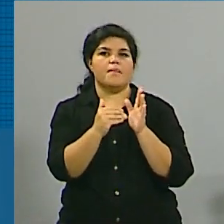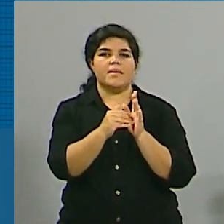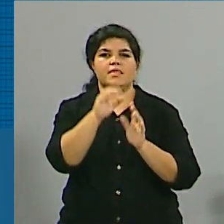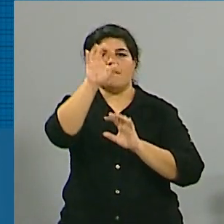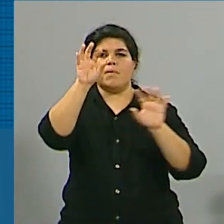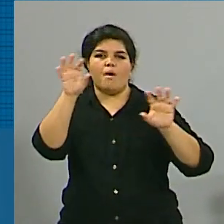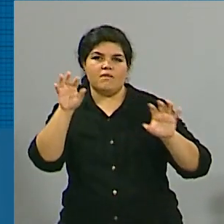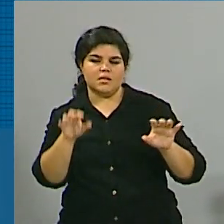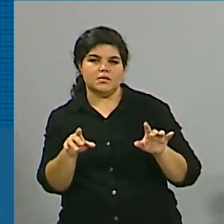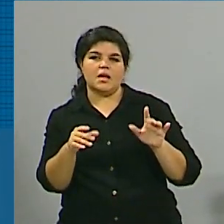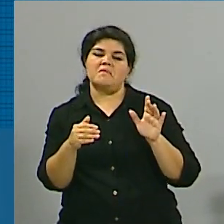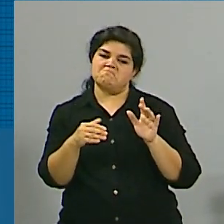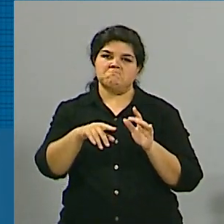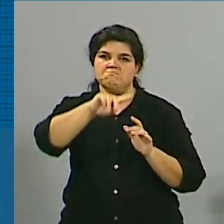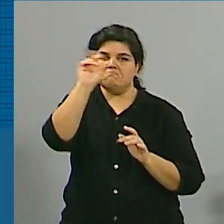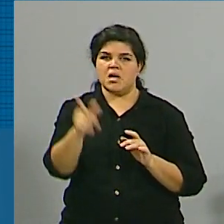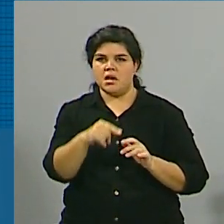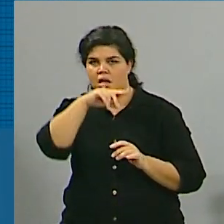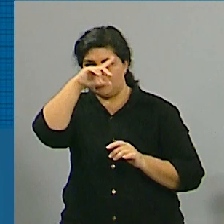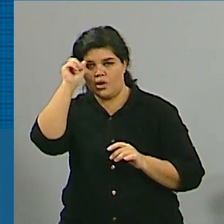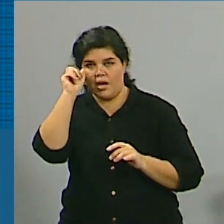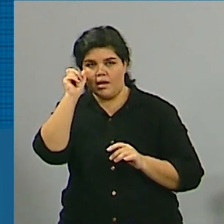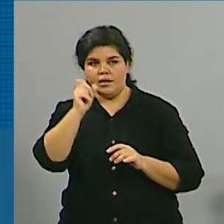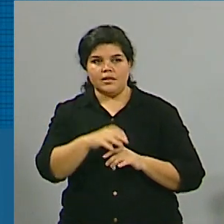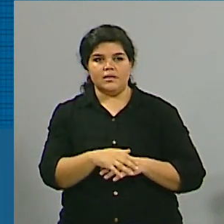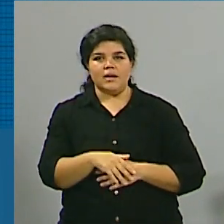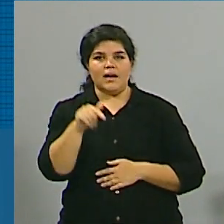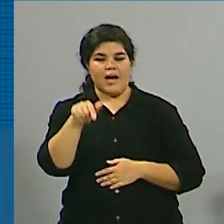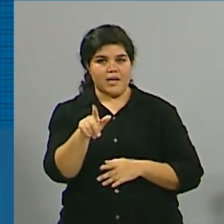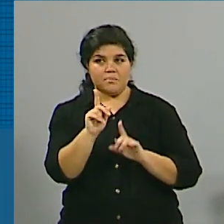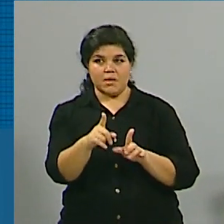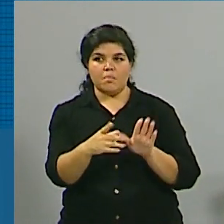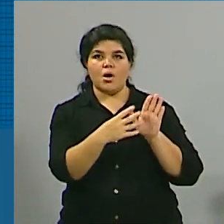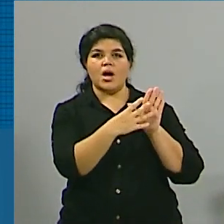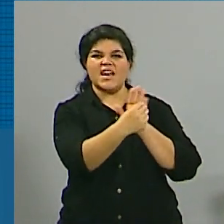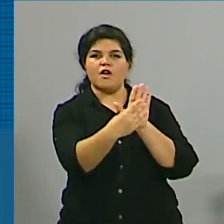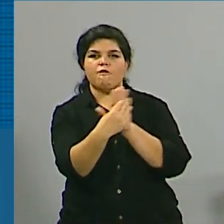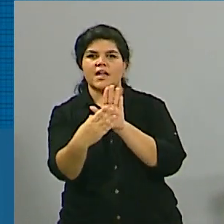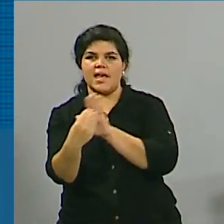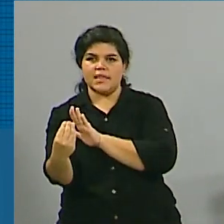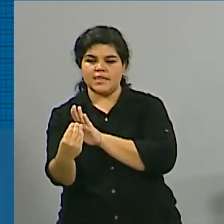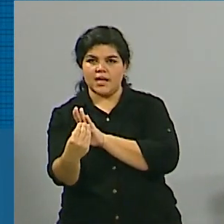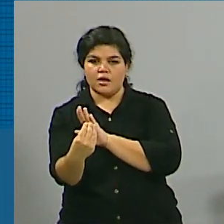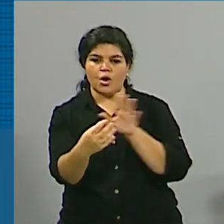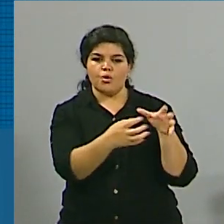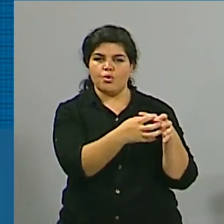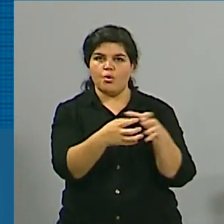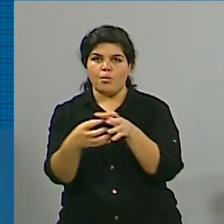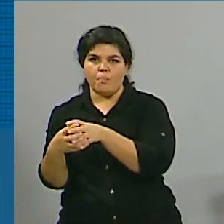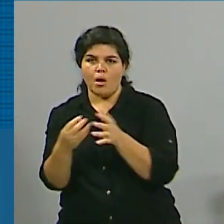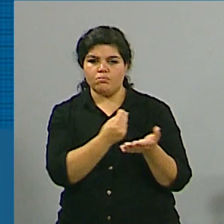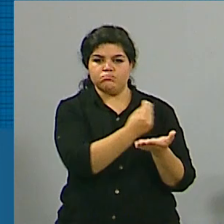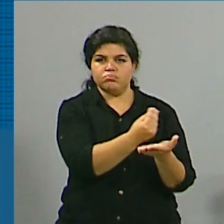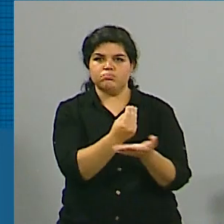vemos 3/3 iguales entre las diferentes principales referentes de cada fuerza a la hora de una